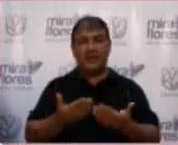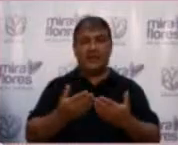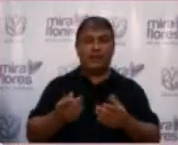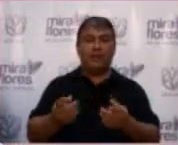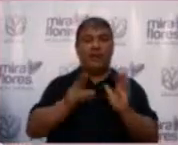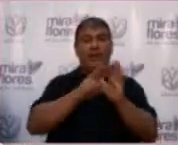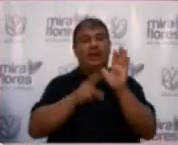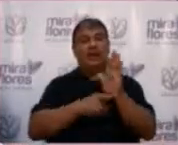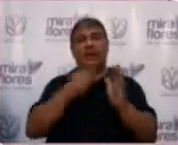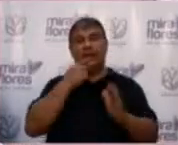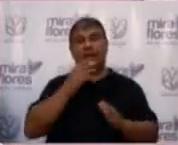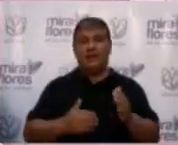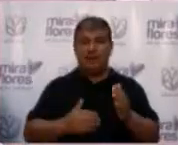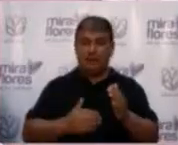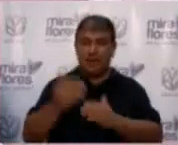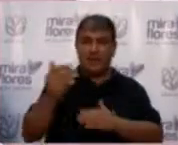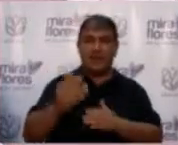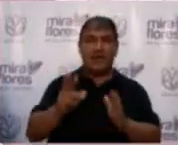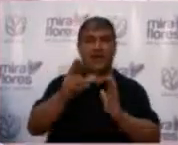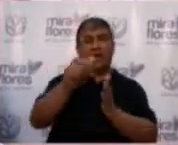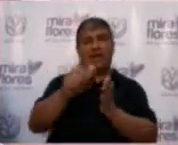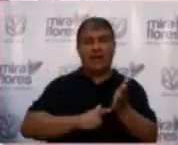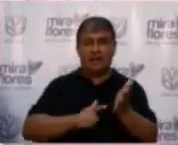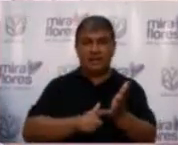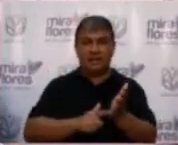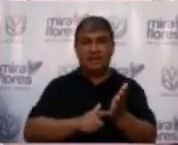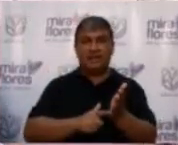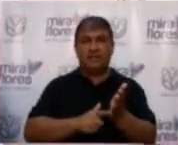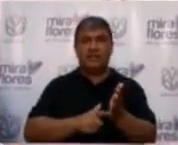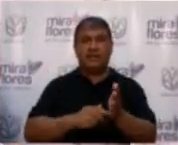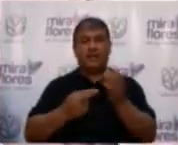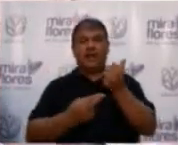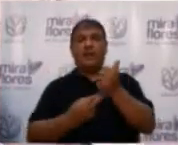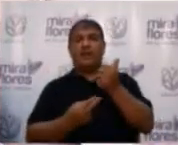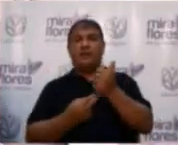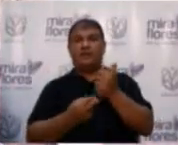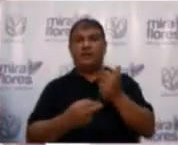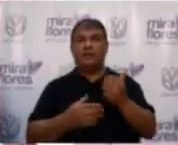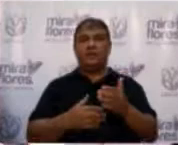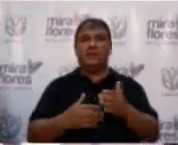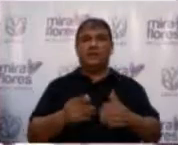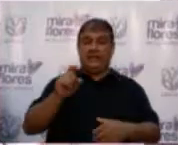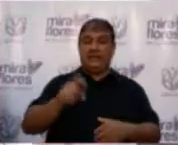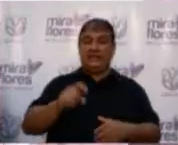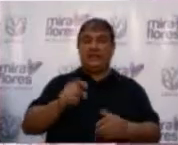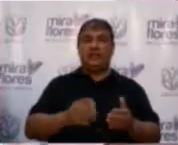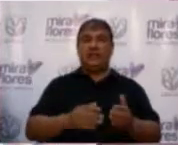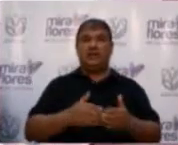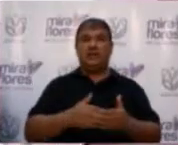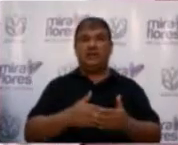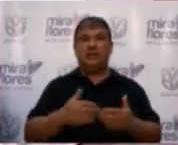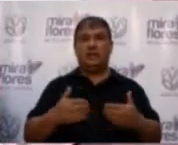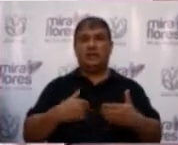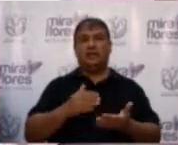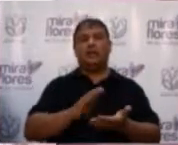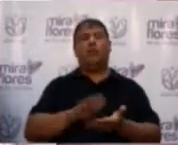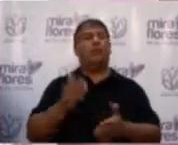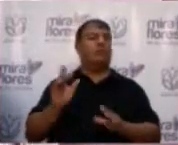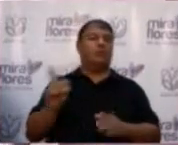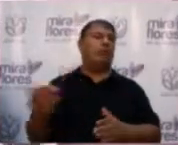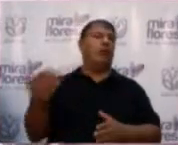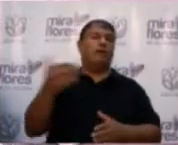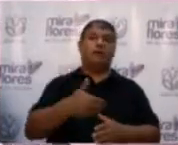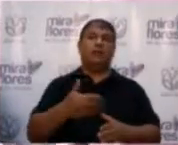Porque la regla dice que después de pasada la lista, al regidor se le puede, o se le debe tener por excluido,